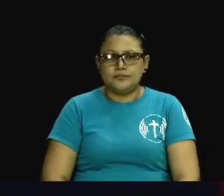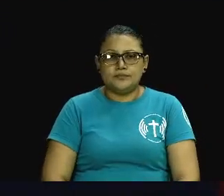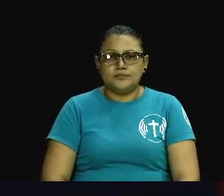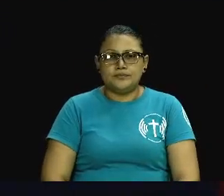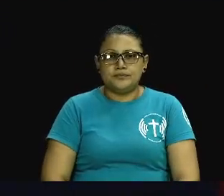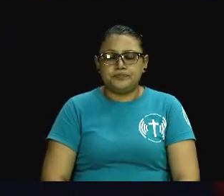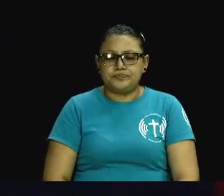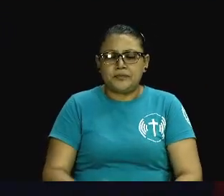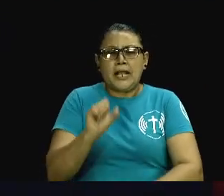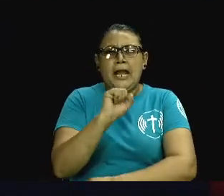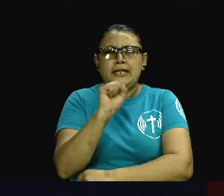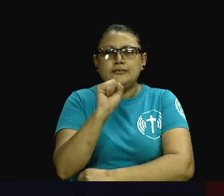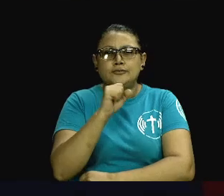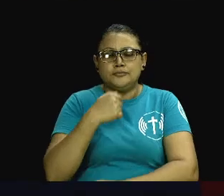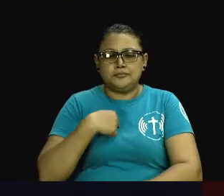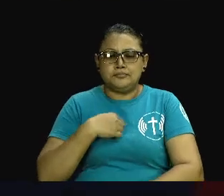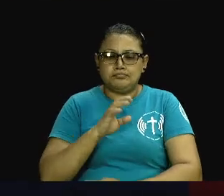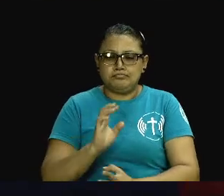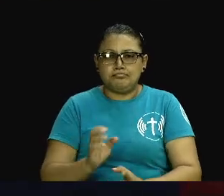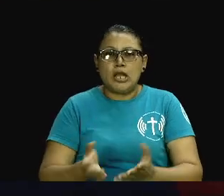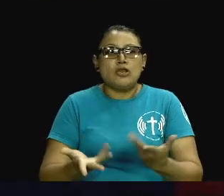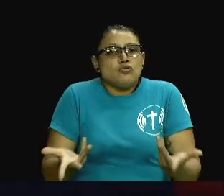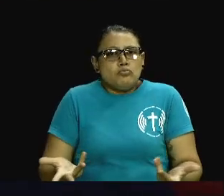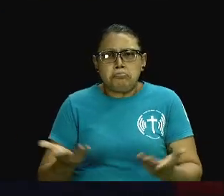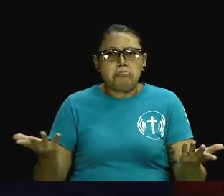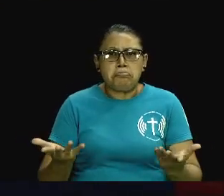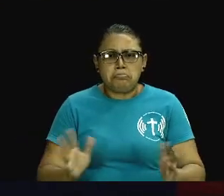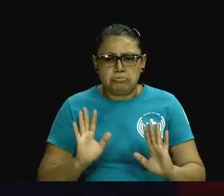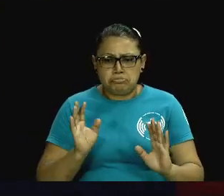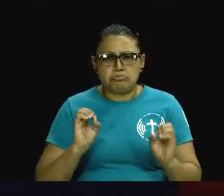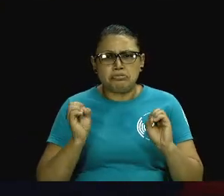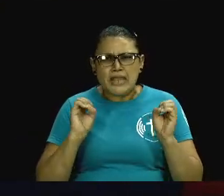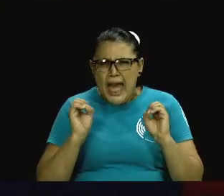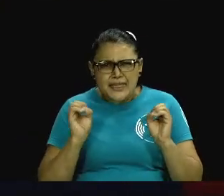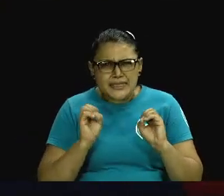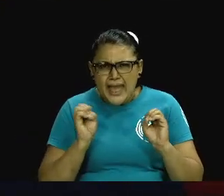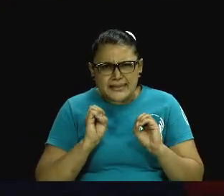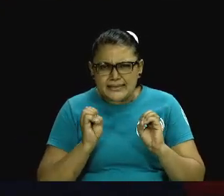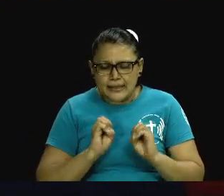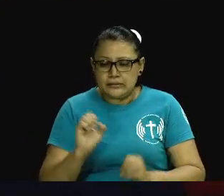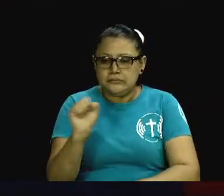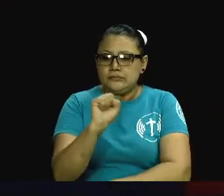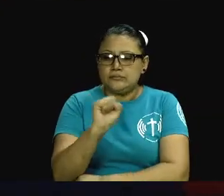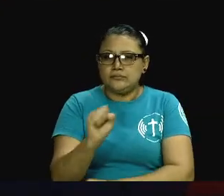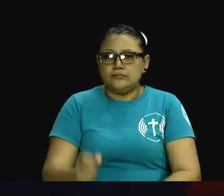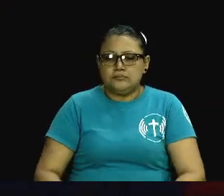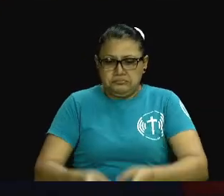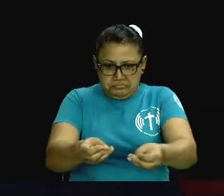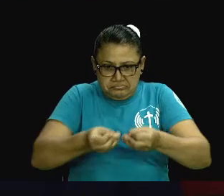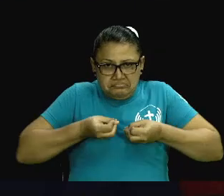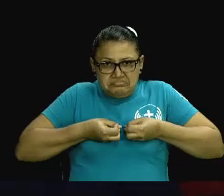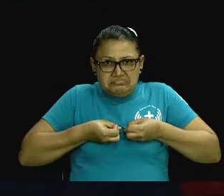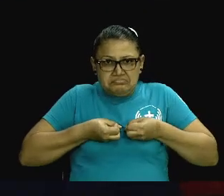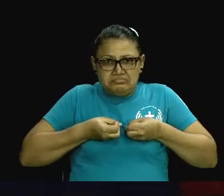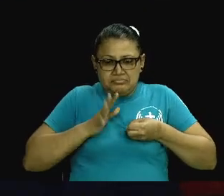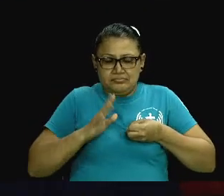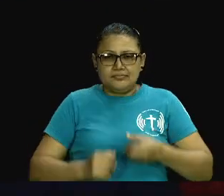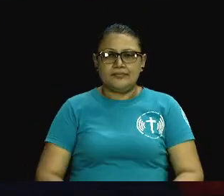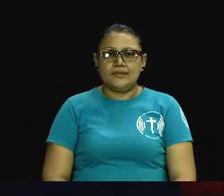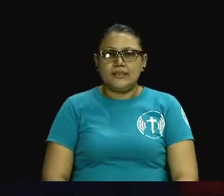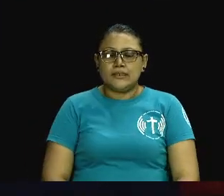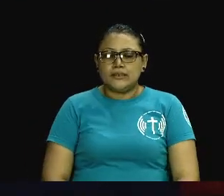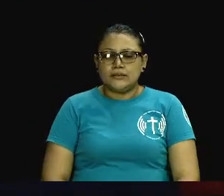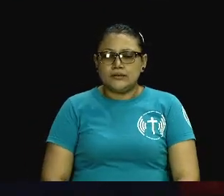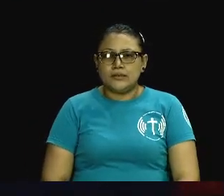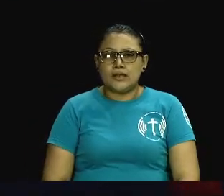vete un chevrolet pero pequeño ya se veía bastante caminado hay un hermano que su hija se va para a